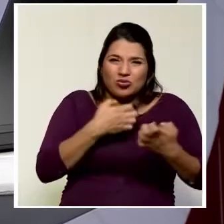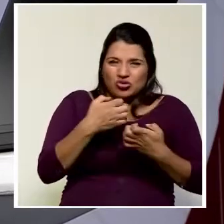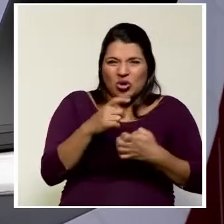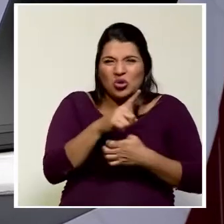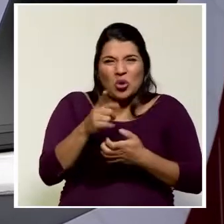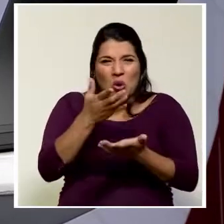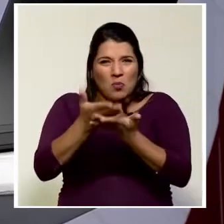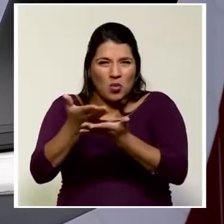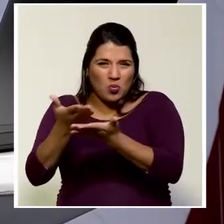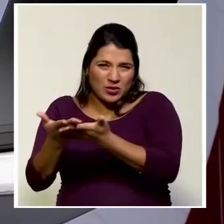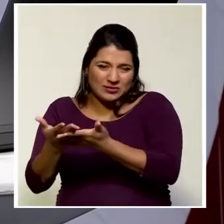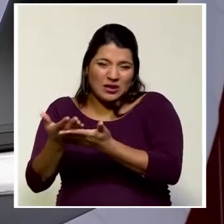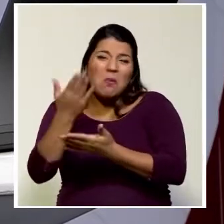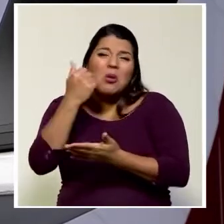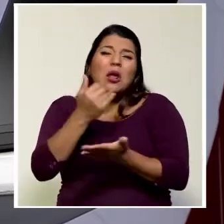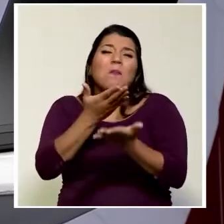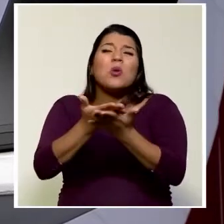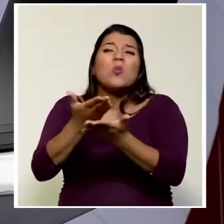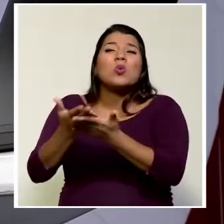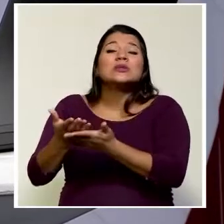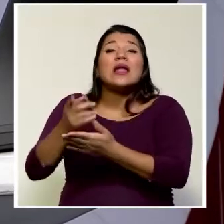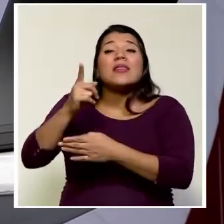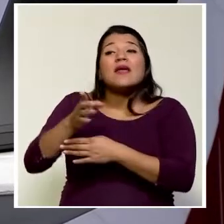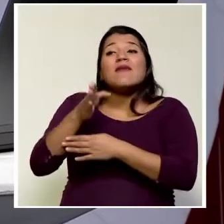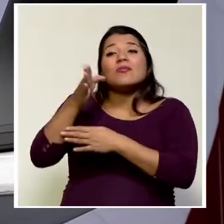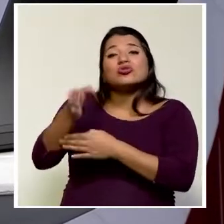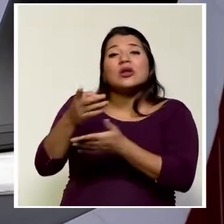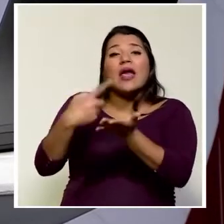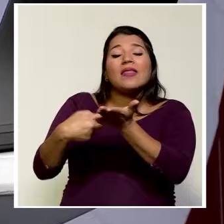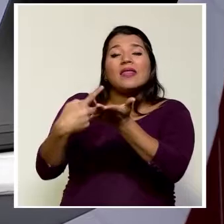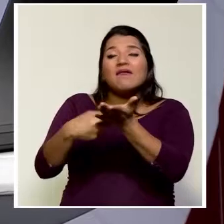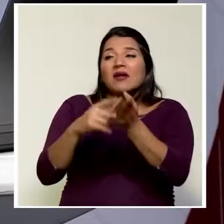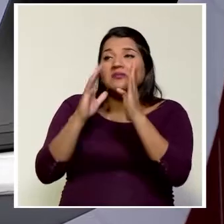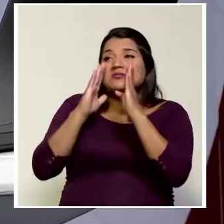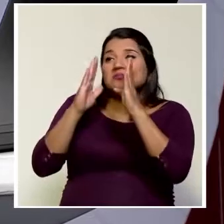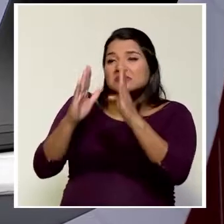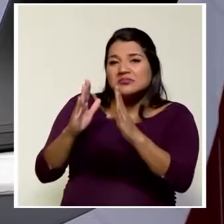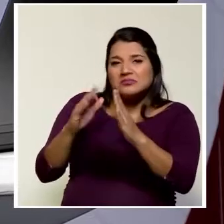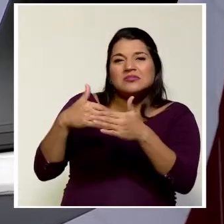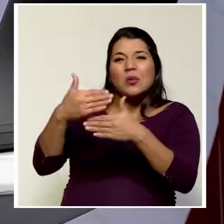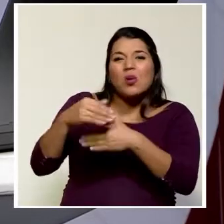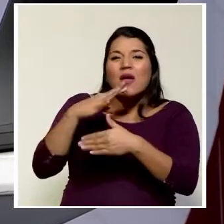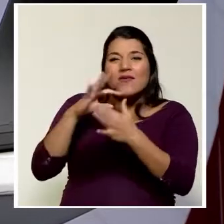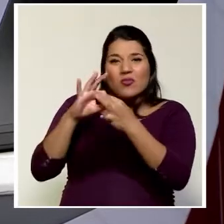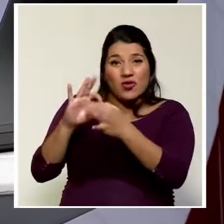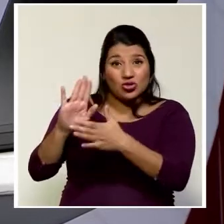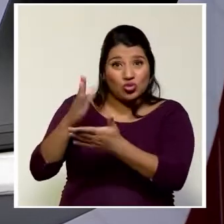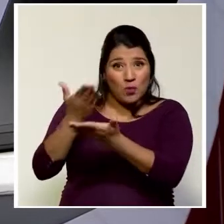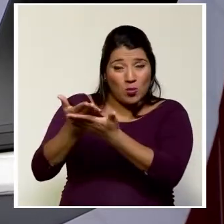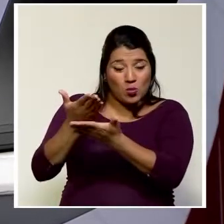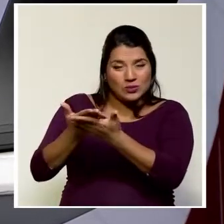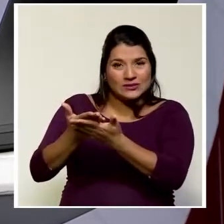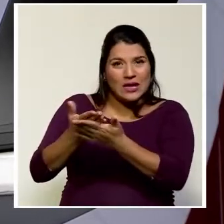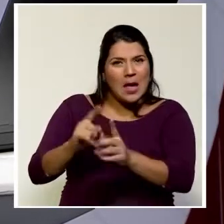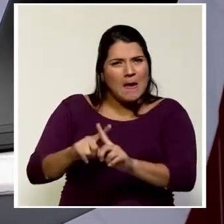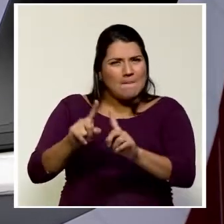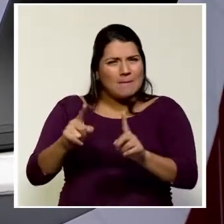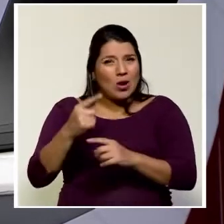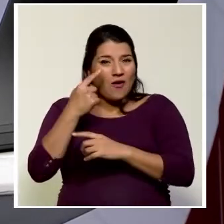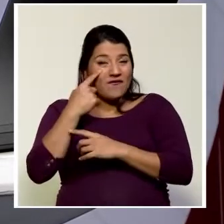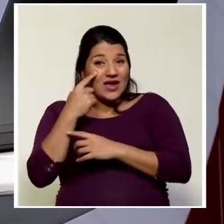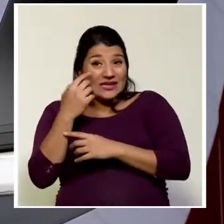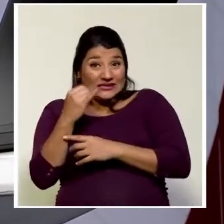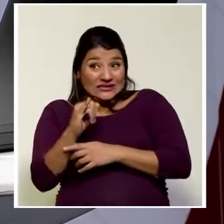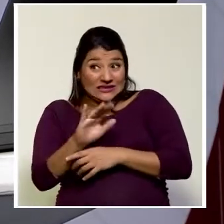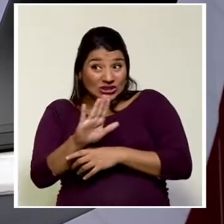a los debates, a los programas de gobierno, que ya pronto vamos a hablar de algunas de esas propuestas también, y ver si calzan esa oferta